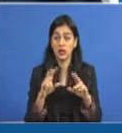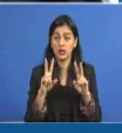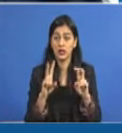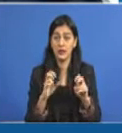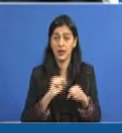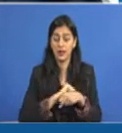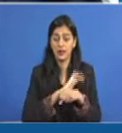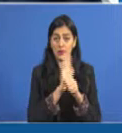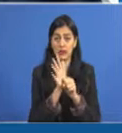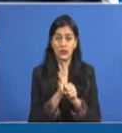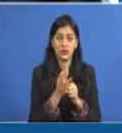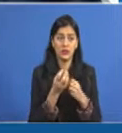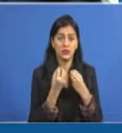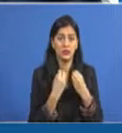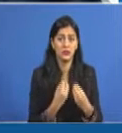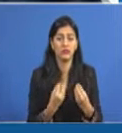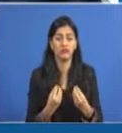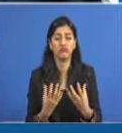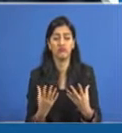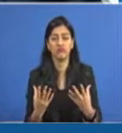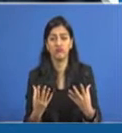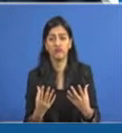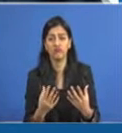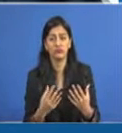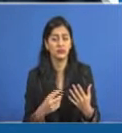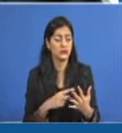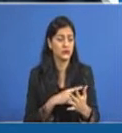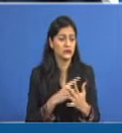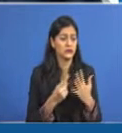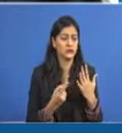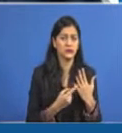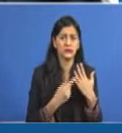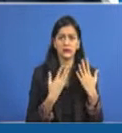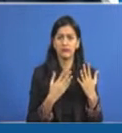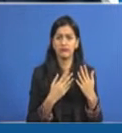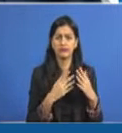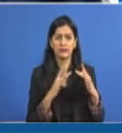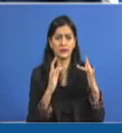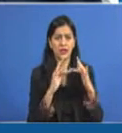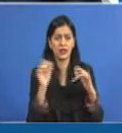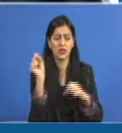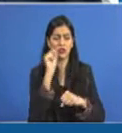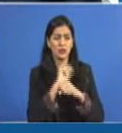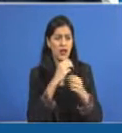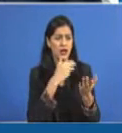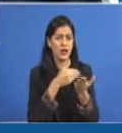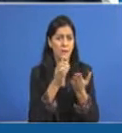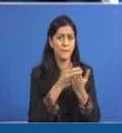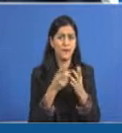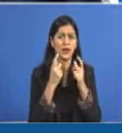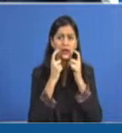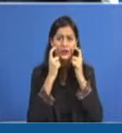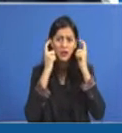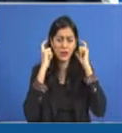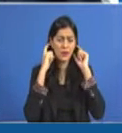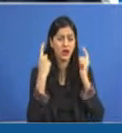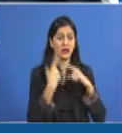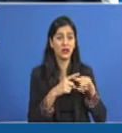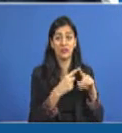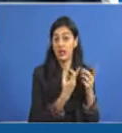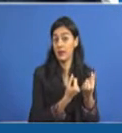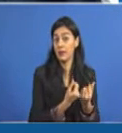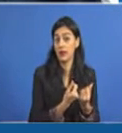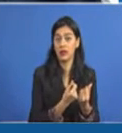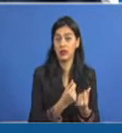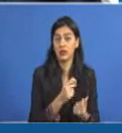muchas cuentas de todo tipo en las que específicamente se venden mascarillas bajo distintos precios y que no